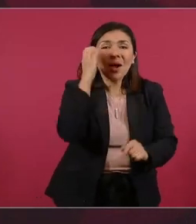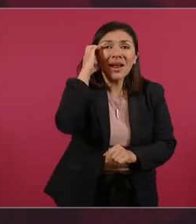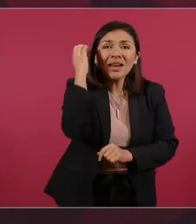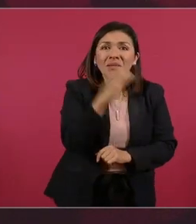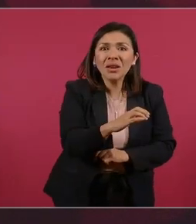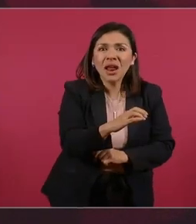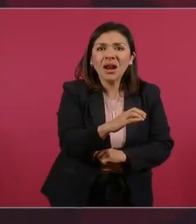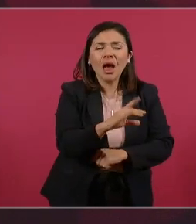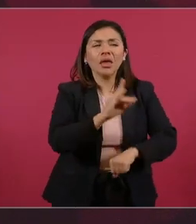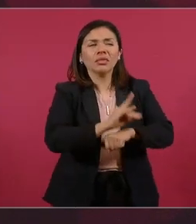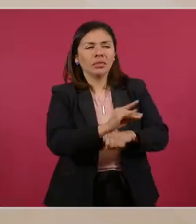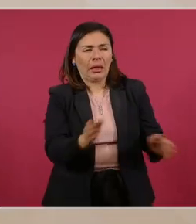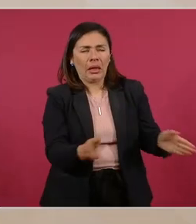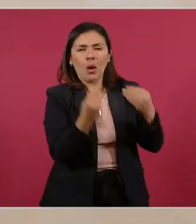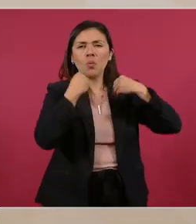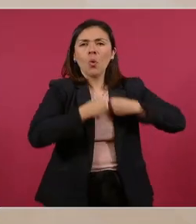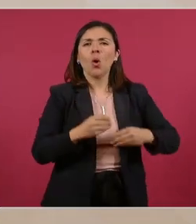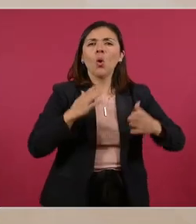otra banda.